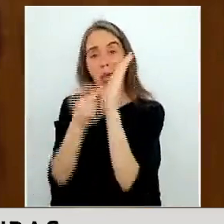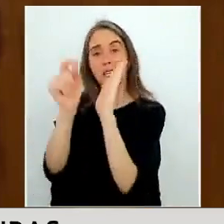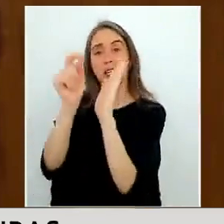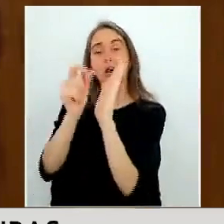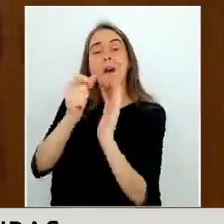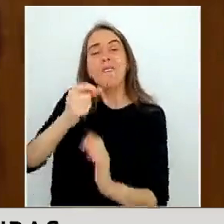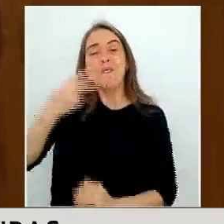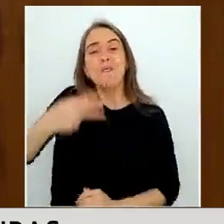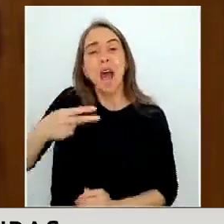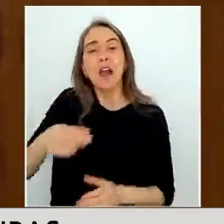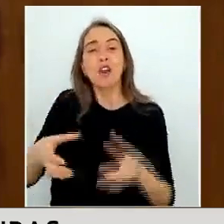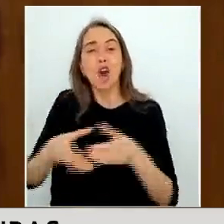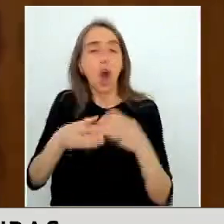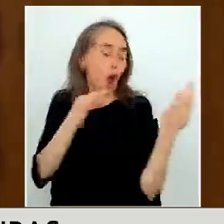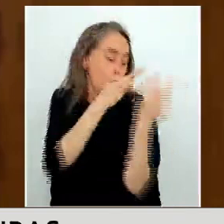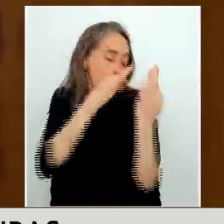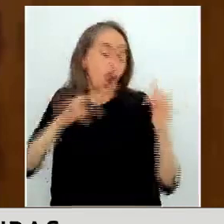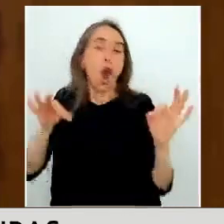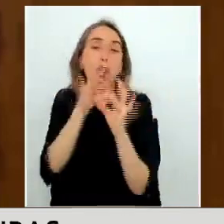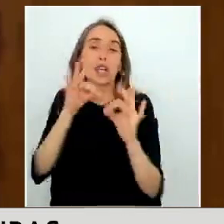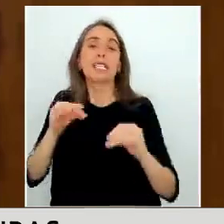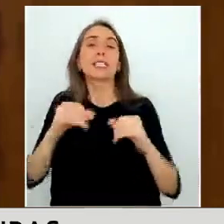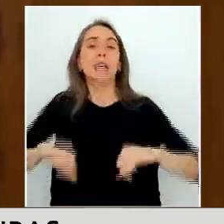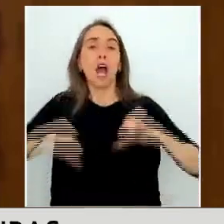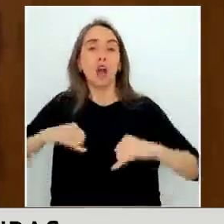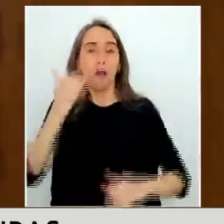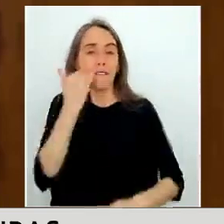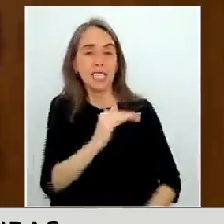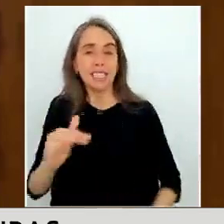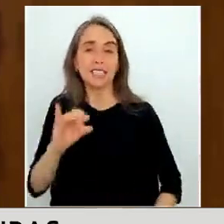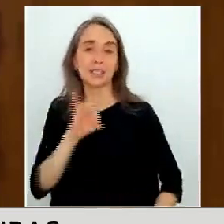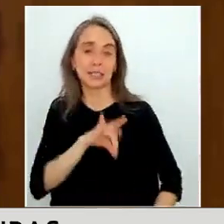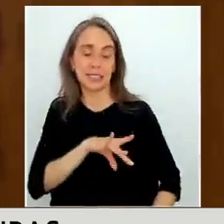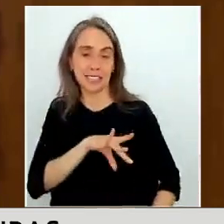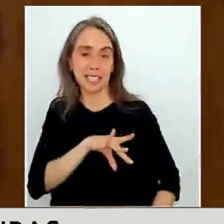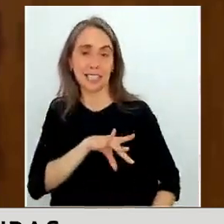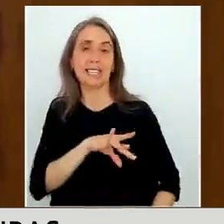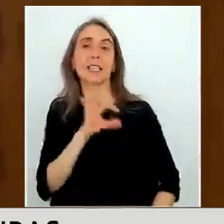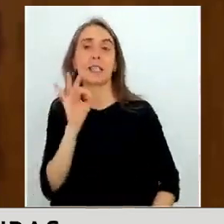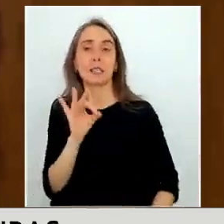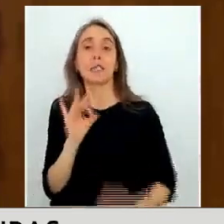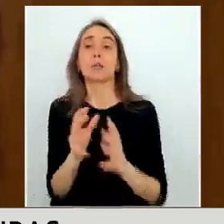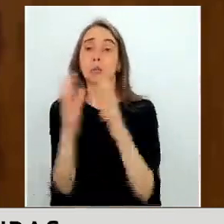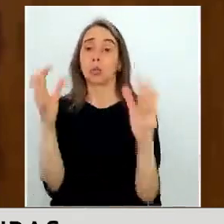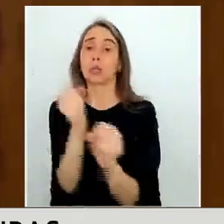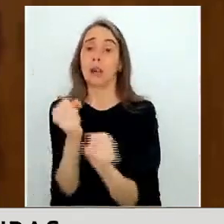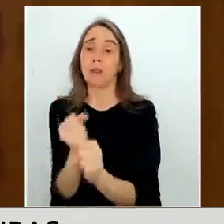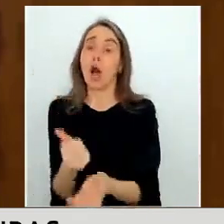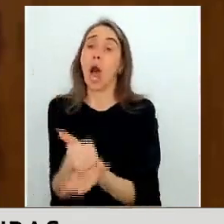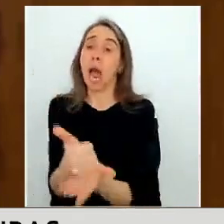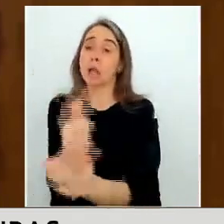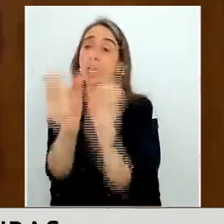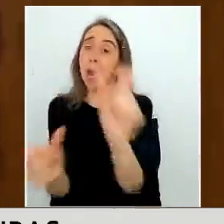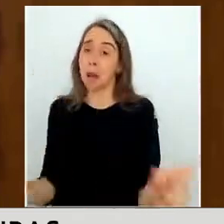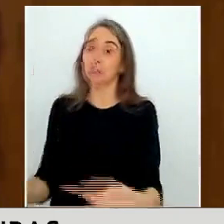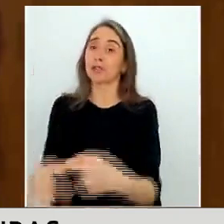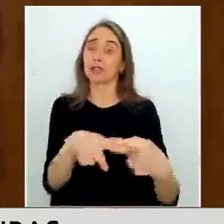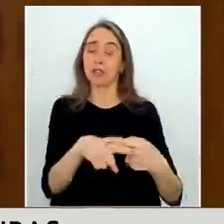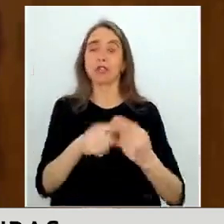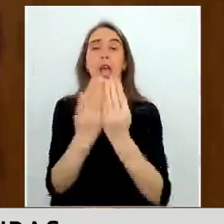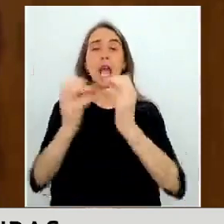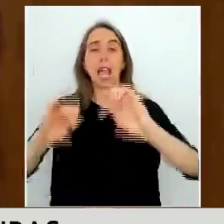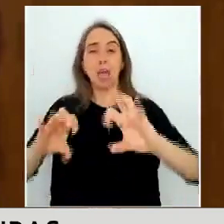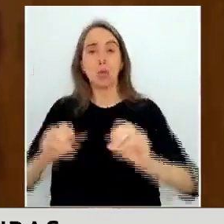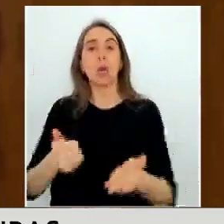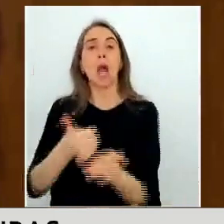orquestas infantiles y juveniles de chile como una forma de reivindicar La tremenda labor social educativa y cultural